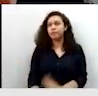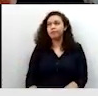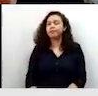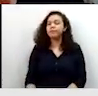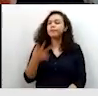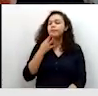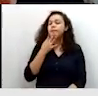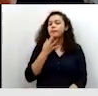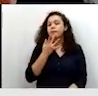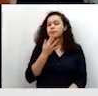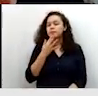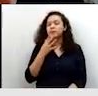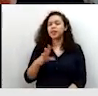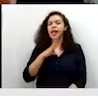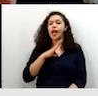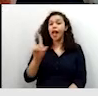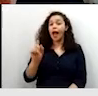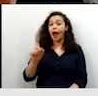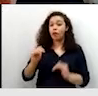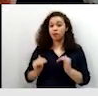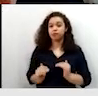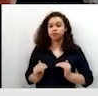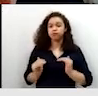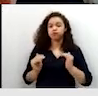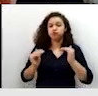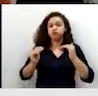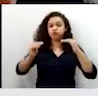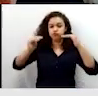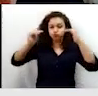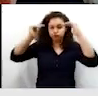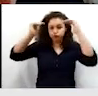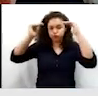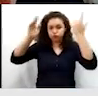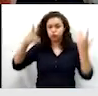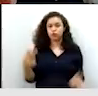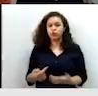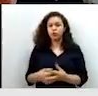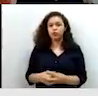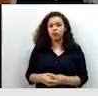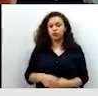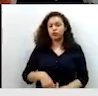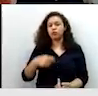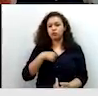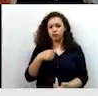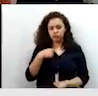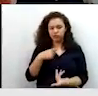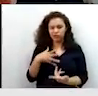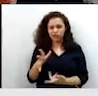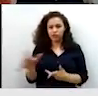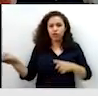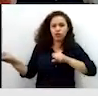que haya habido inundaciones donde yo me haya encontrado, haya presentándose un